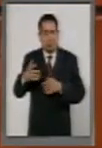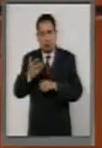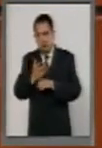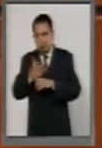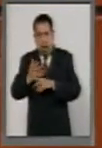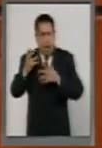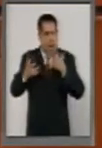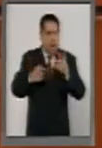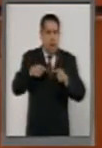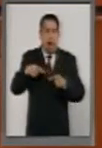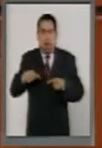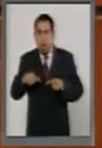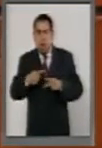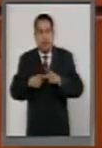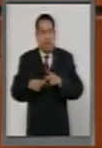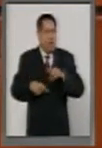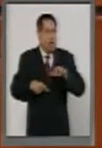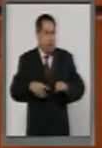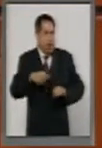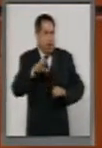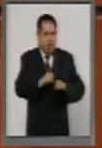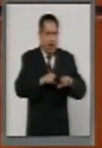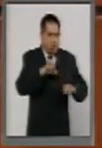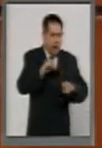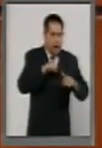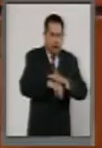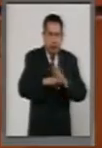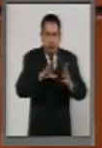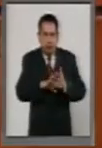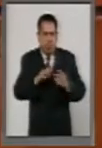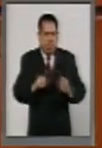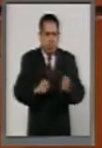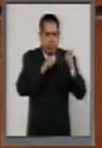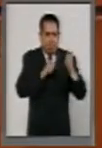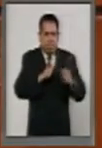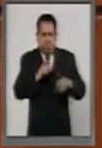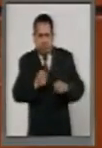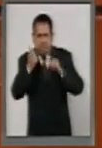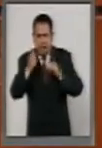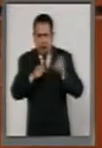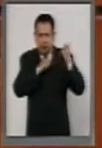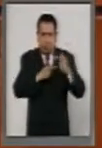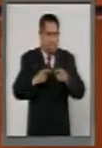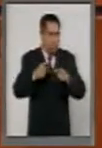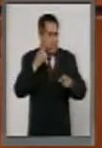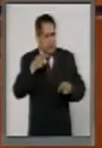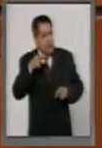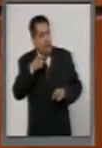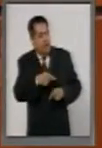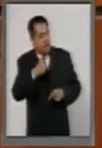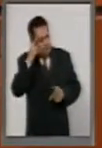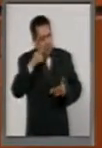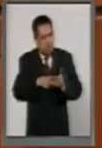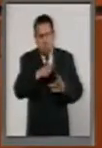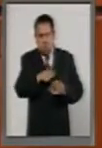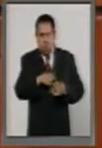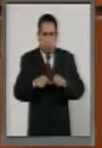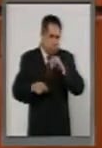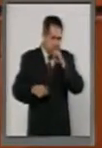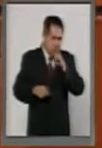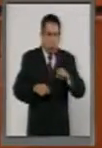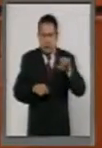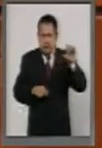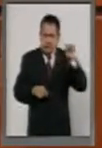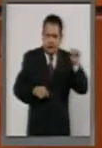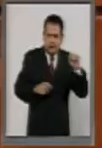la persecución, arresto y deportación de las personas a las que se les catalogaba como radicales con